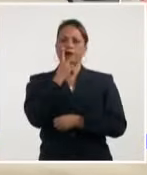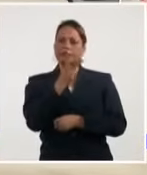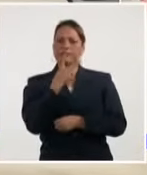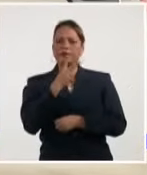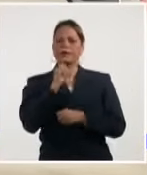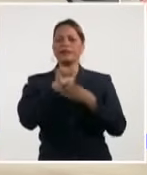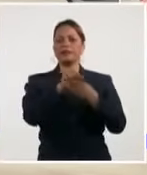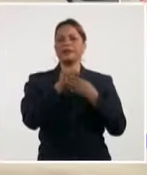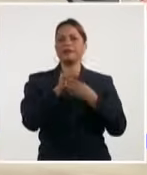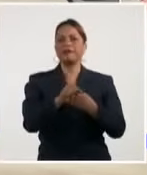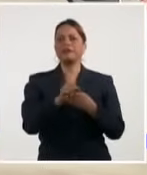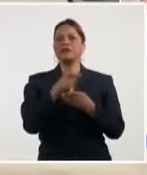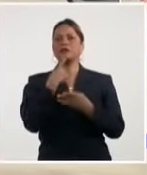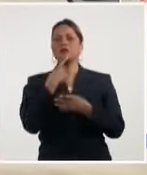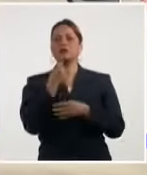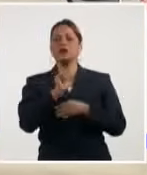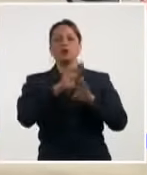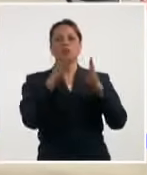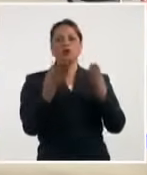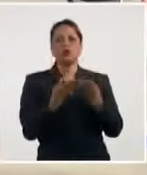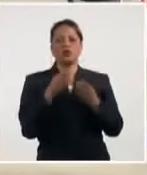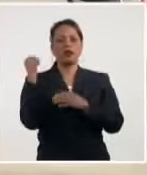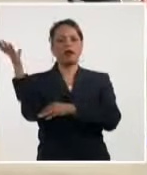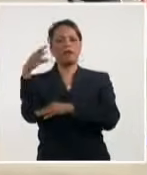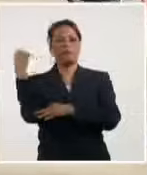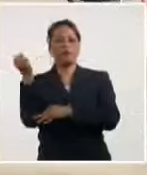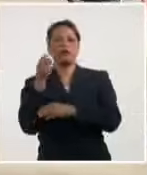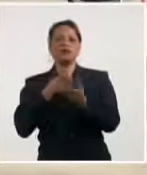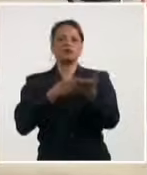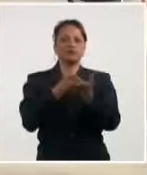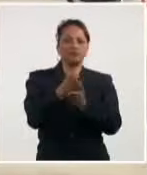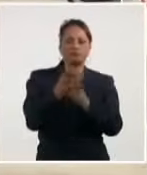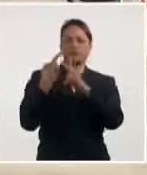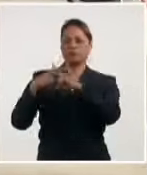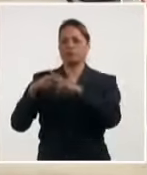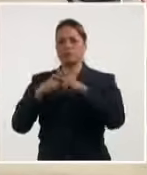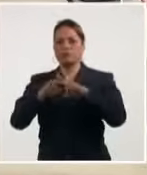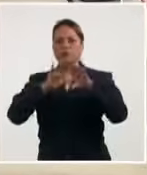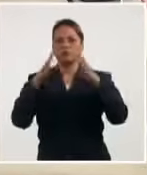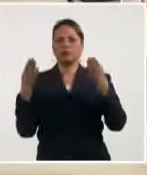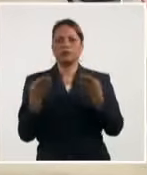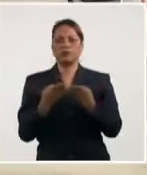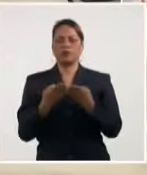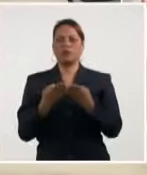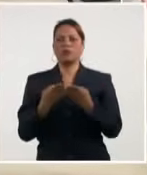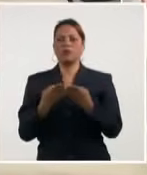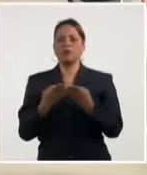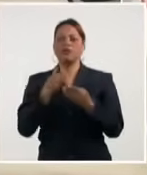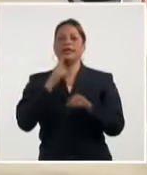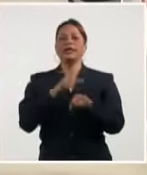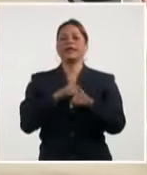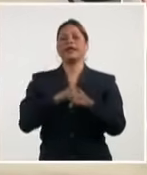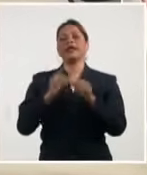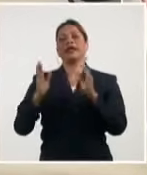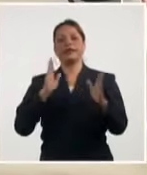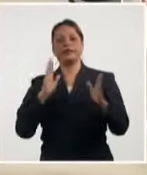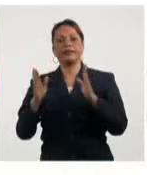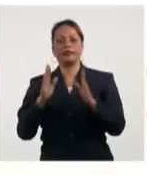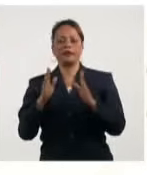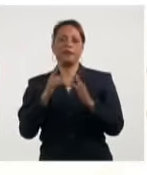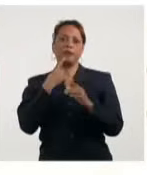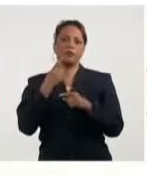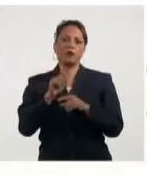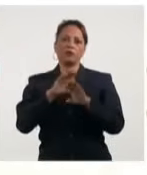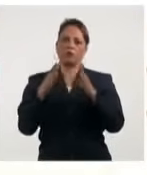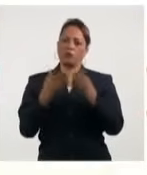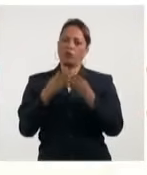postventa, completo a esa ambulancia para mantener la flota el tiempo más largo posible.